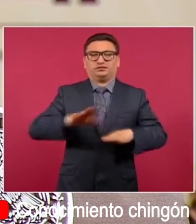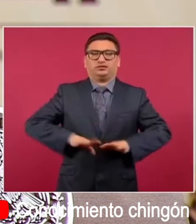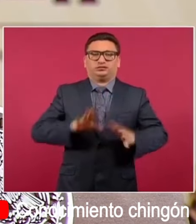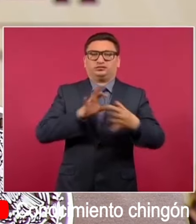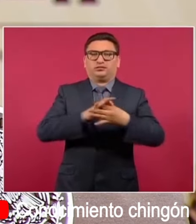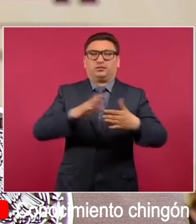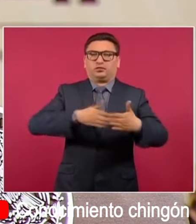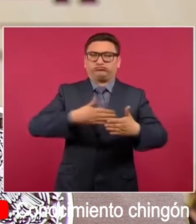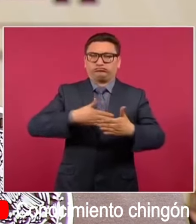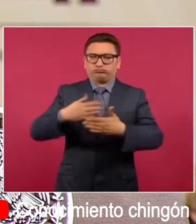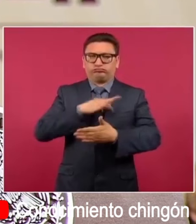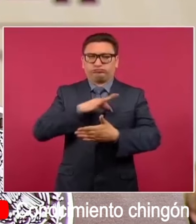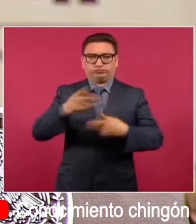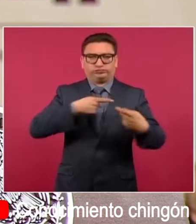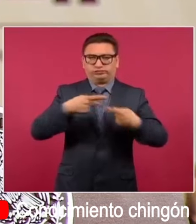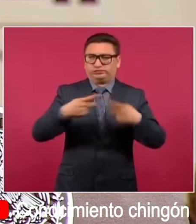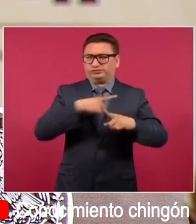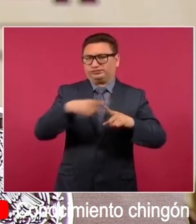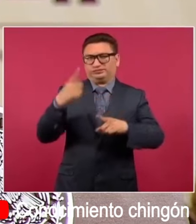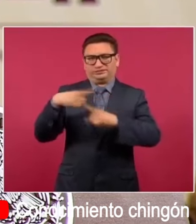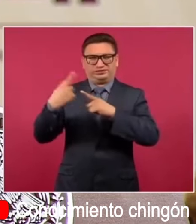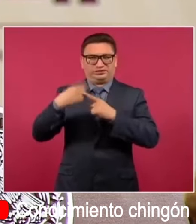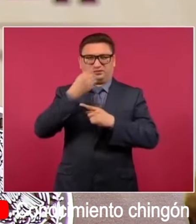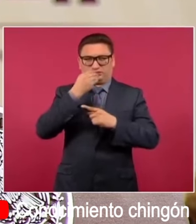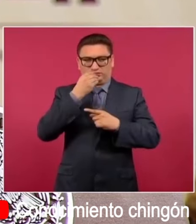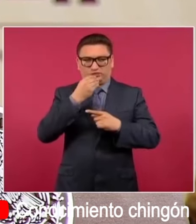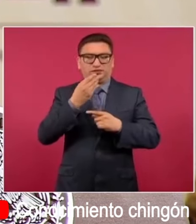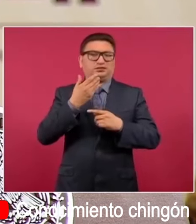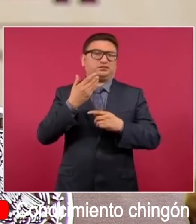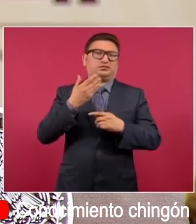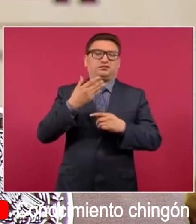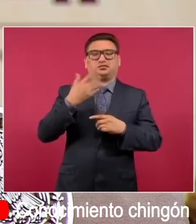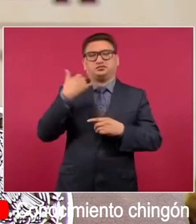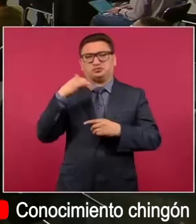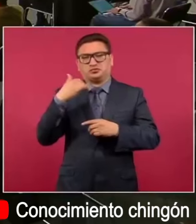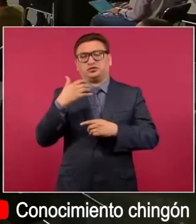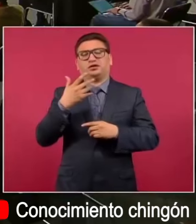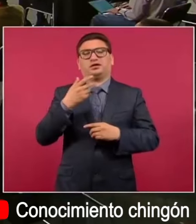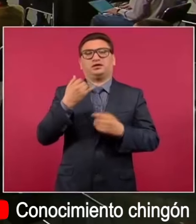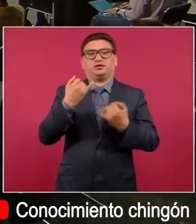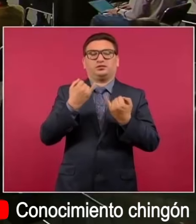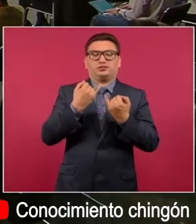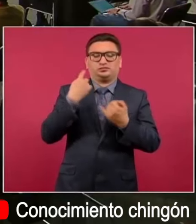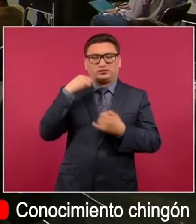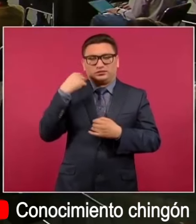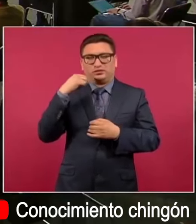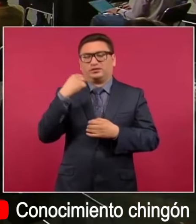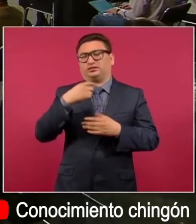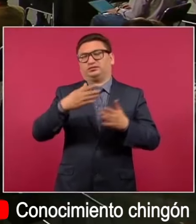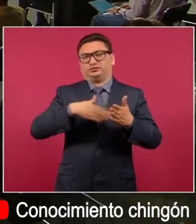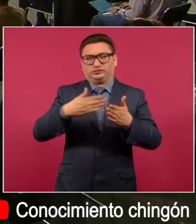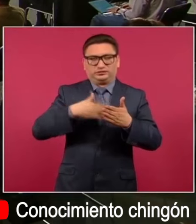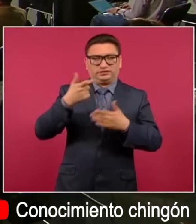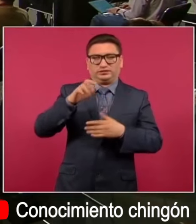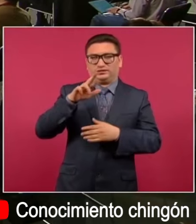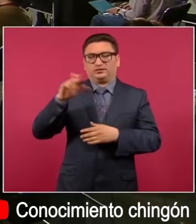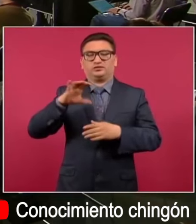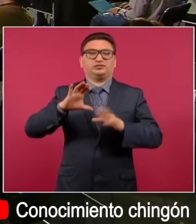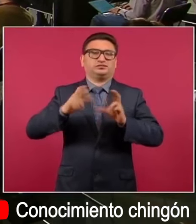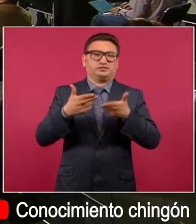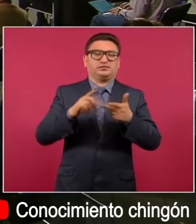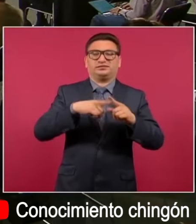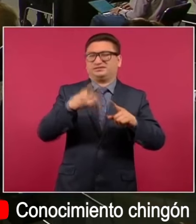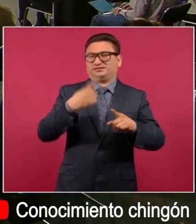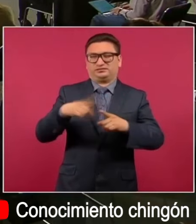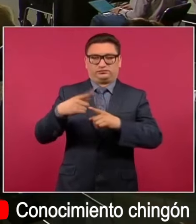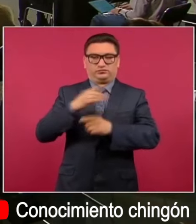para que se pueda preparar todos los tipos de cocina, desde la cocina yucateca, la cocina de Tabasco, la cocina de Quintana Roo, de Chiapas, sino para